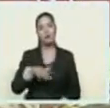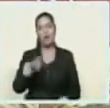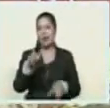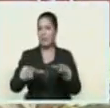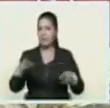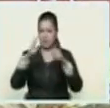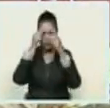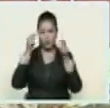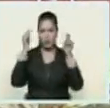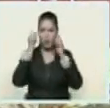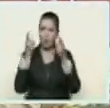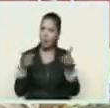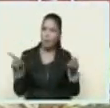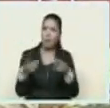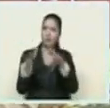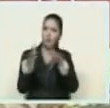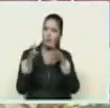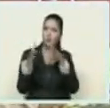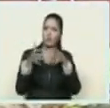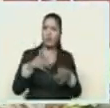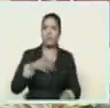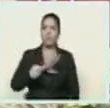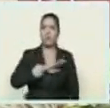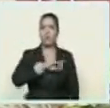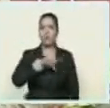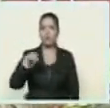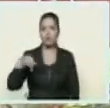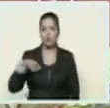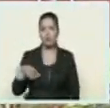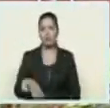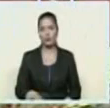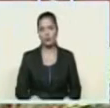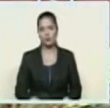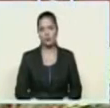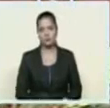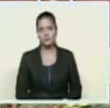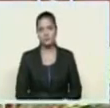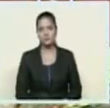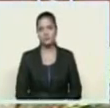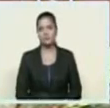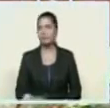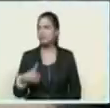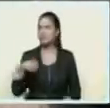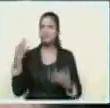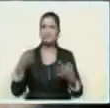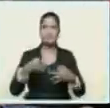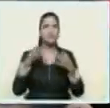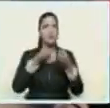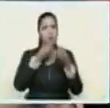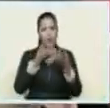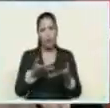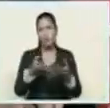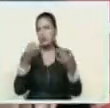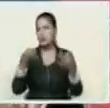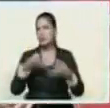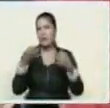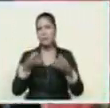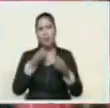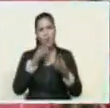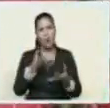contra su música nuestra música yo siempre cuento esto